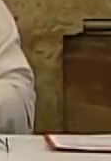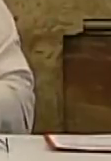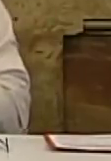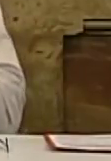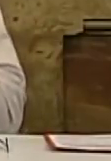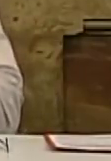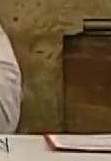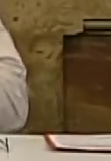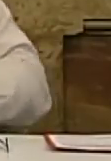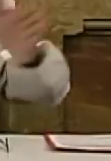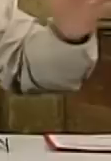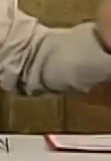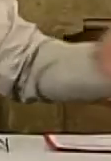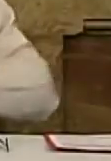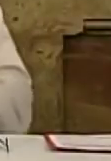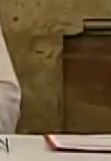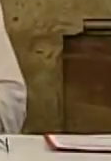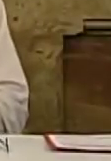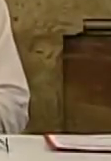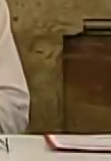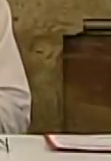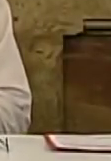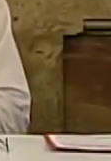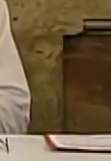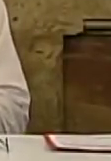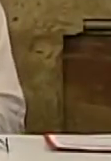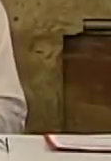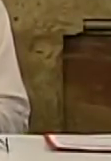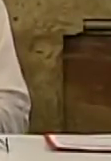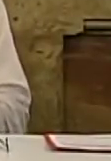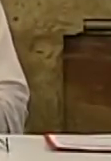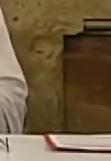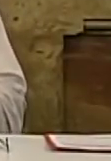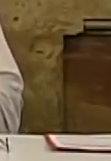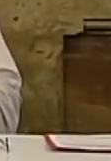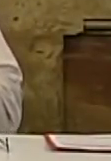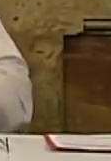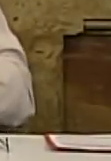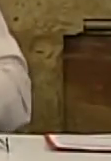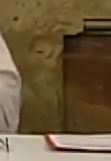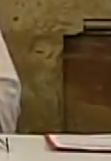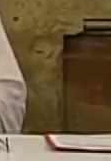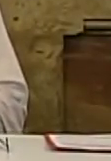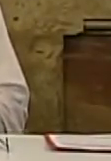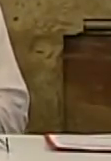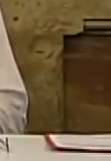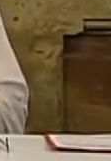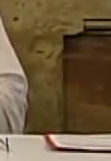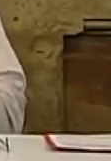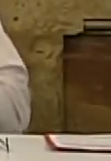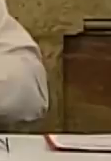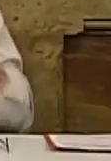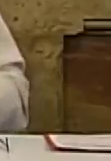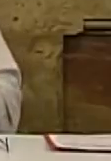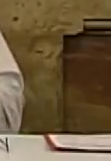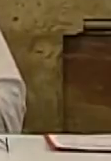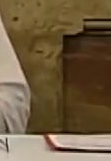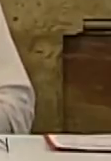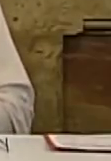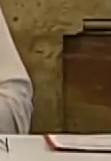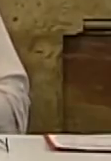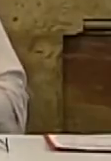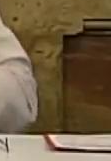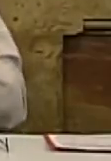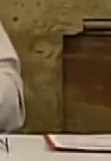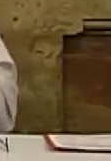produciendo. Hay que aumentar la producción de petróleo, hay que aumentar la producción de oro, hay que aumentar la producción de frijoles, de arroz,